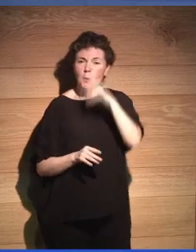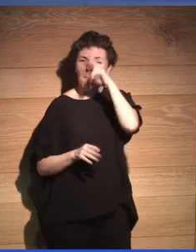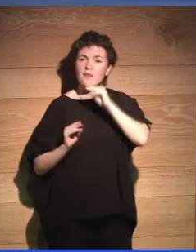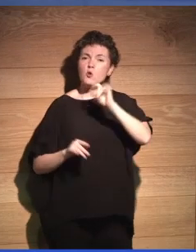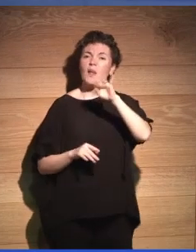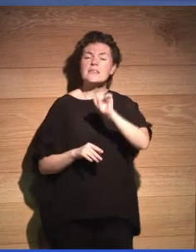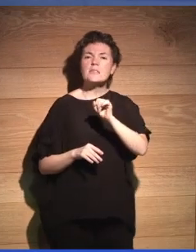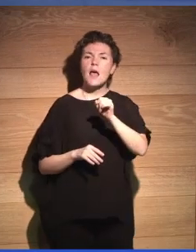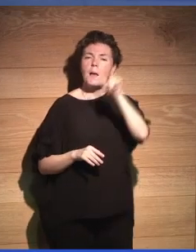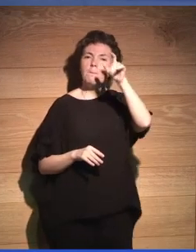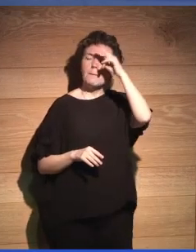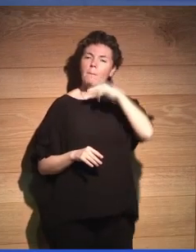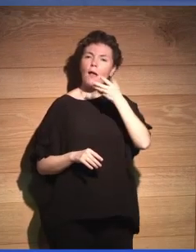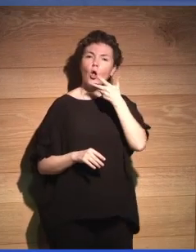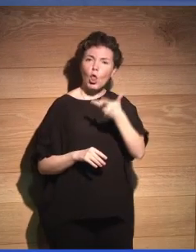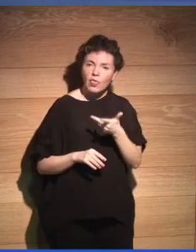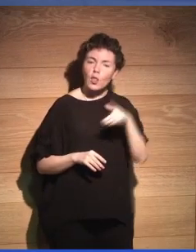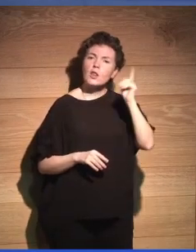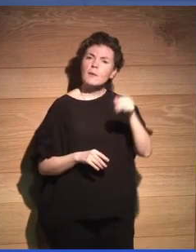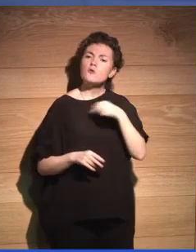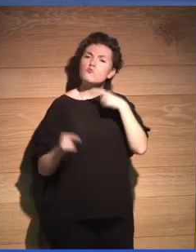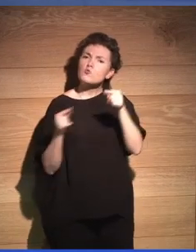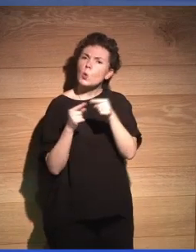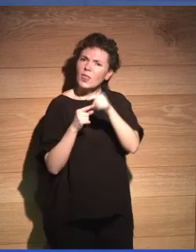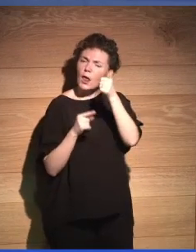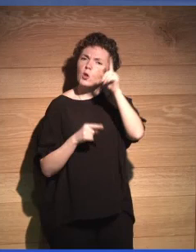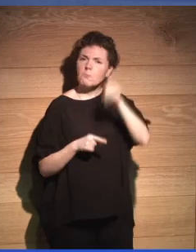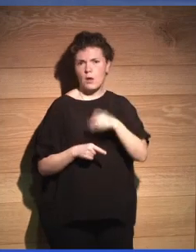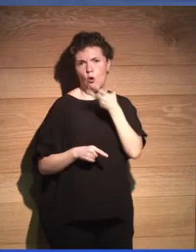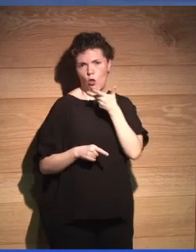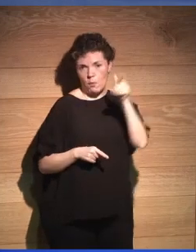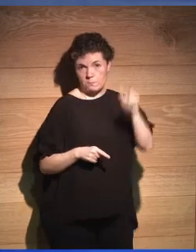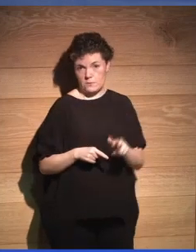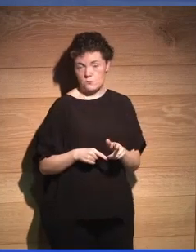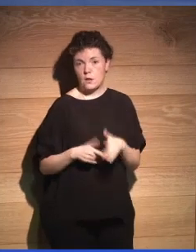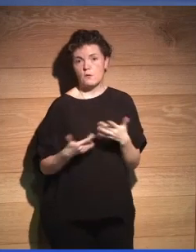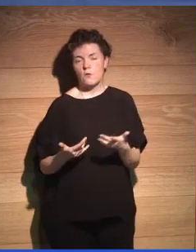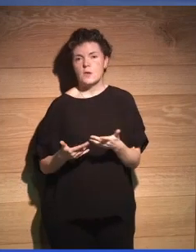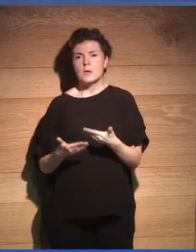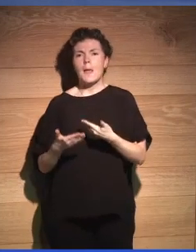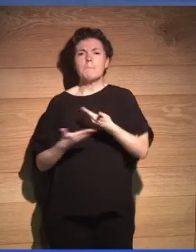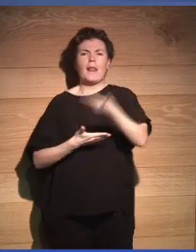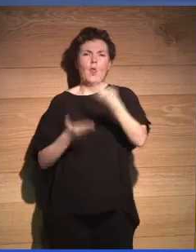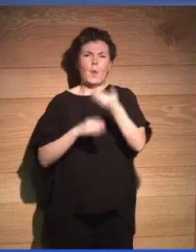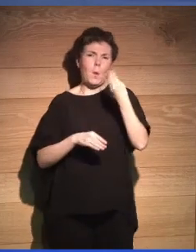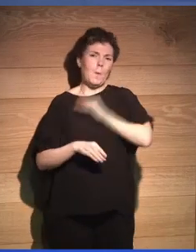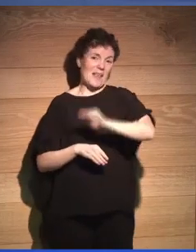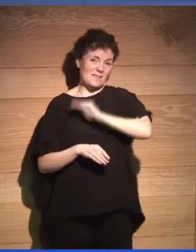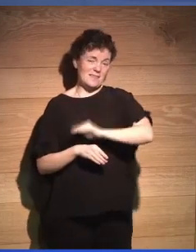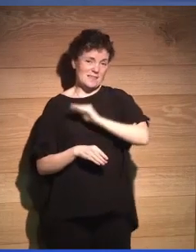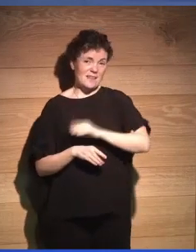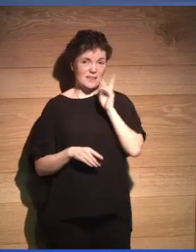reconocido y también el tío político de Ilsa era un personaje muy conocido también. O sea que salió en bastantes periódicos, en este